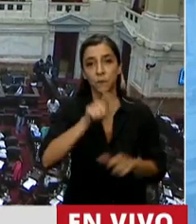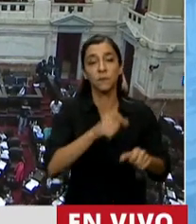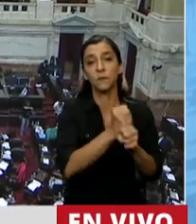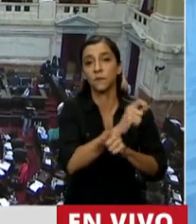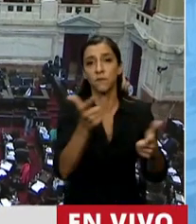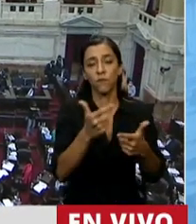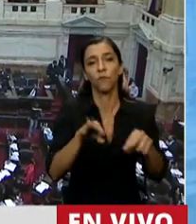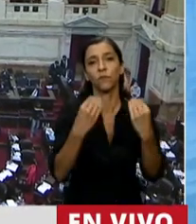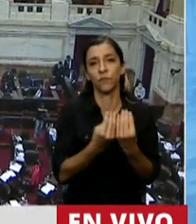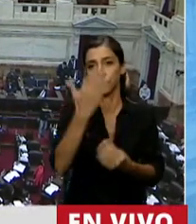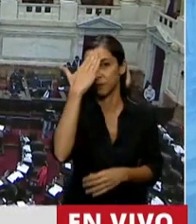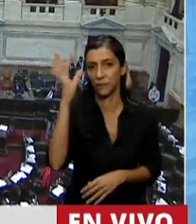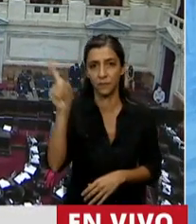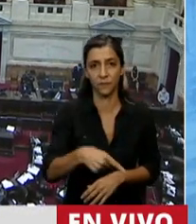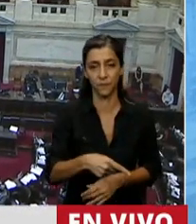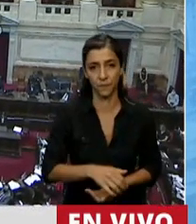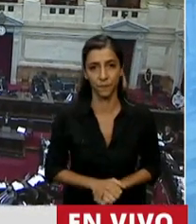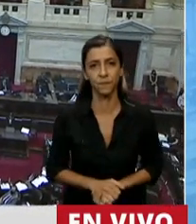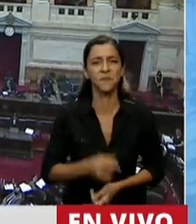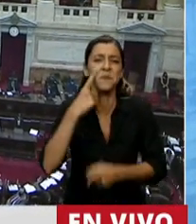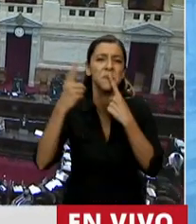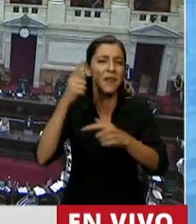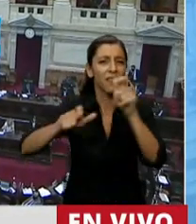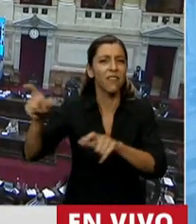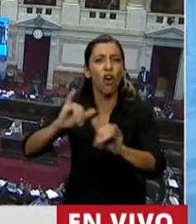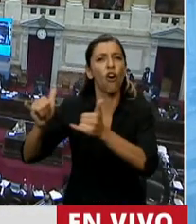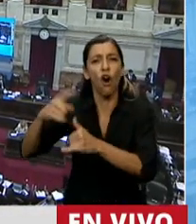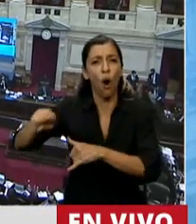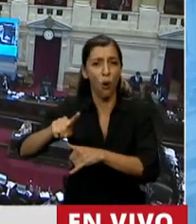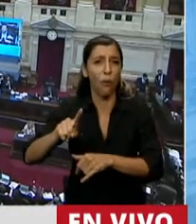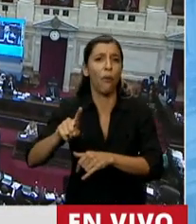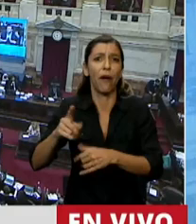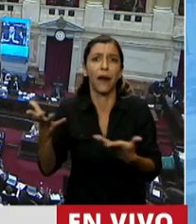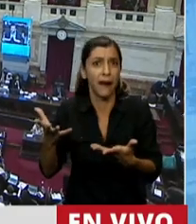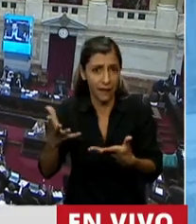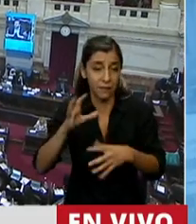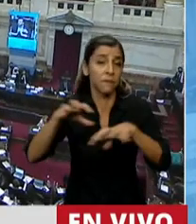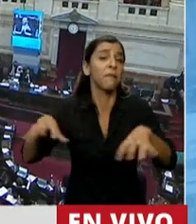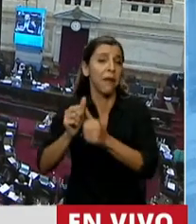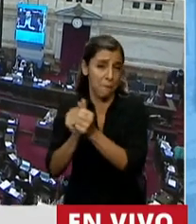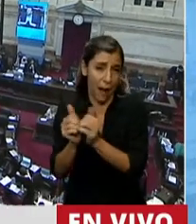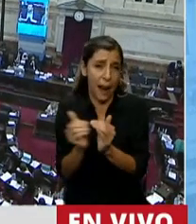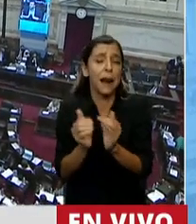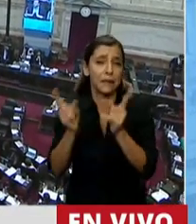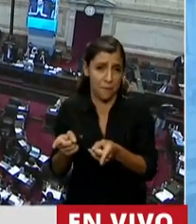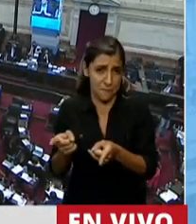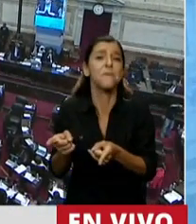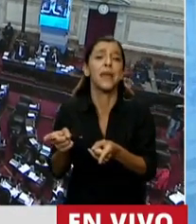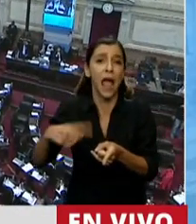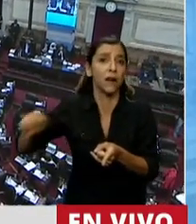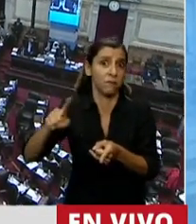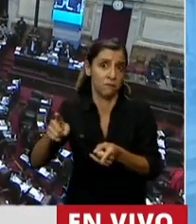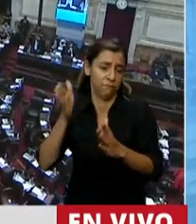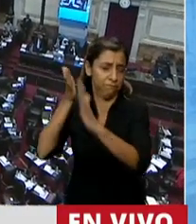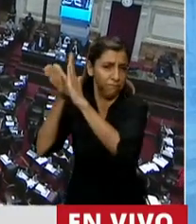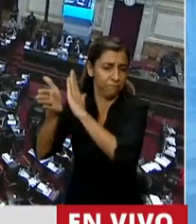los miles y miles de jóvenes emprendedores y pymes que se quieren ir del país a buscar otros destinos donde los